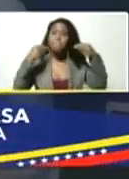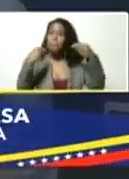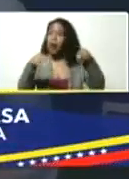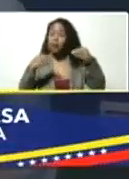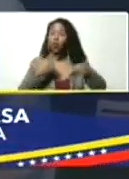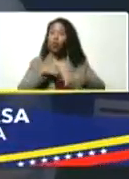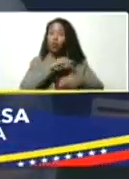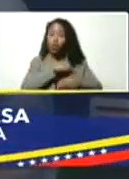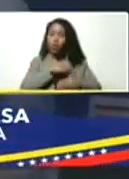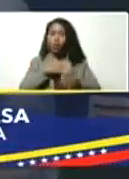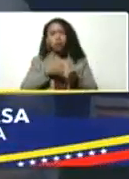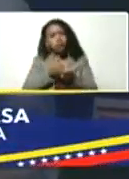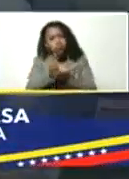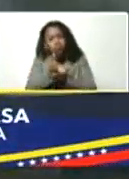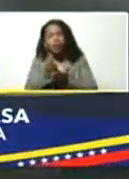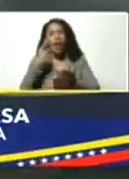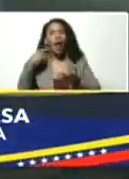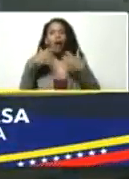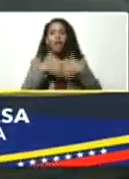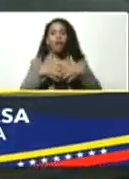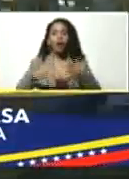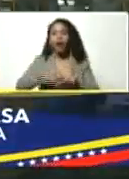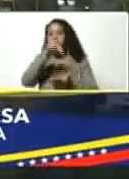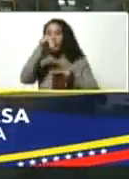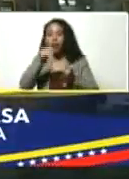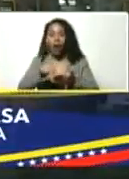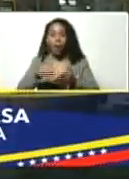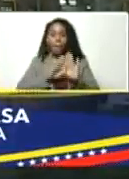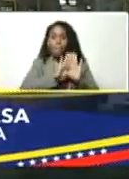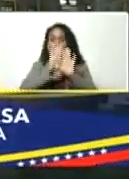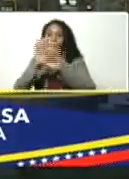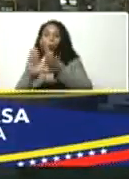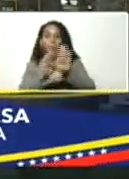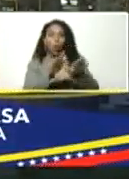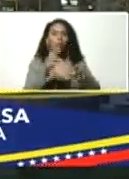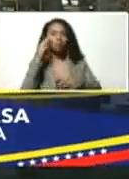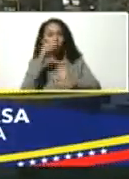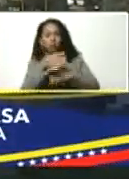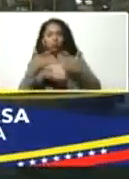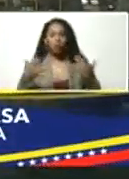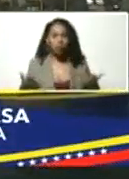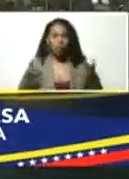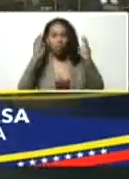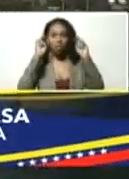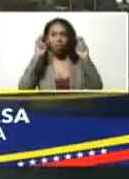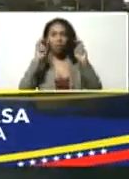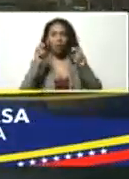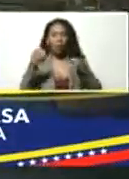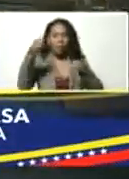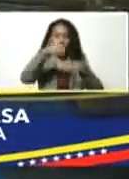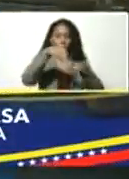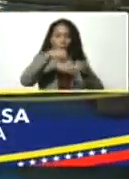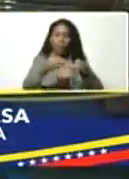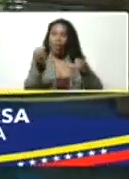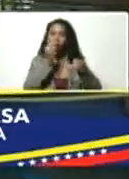Somos transversal en la industria nacional. Apoyamos a todo lo que tiene que ver en la parte de empaques de